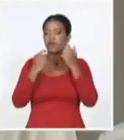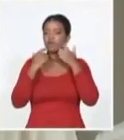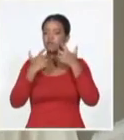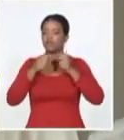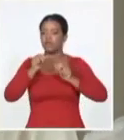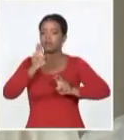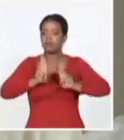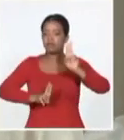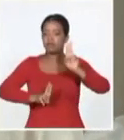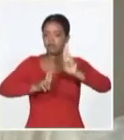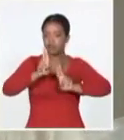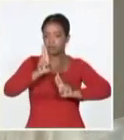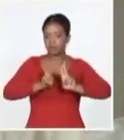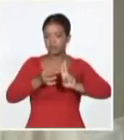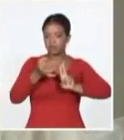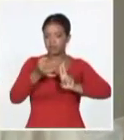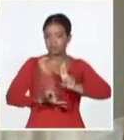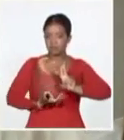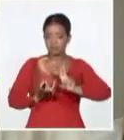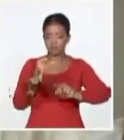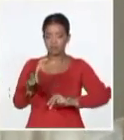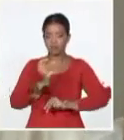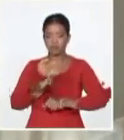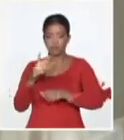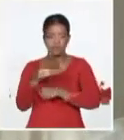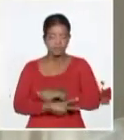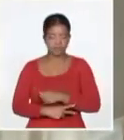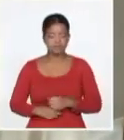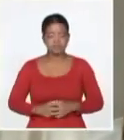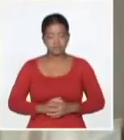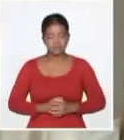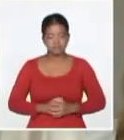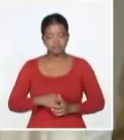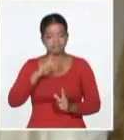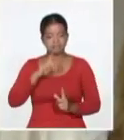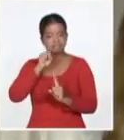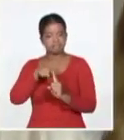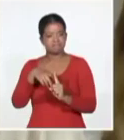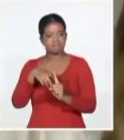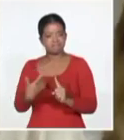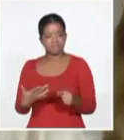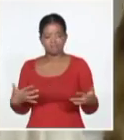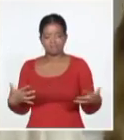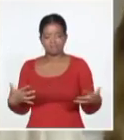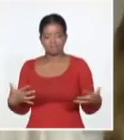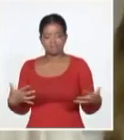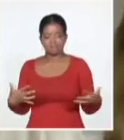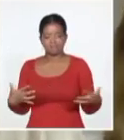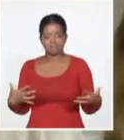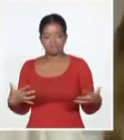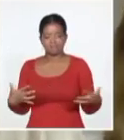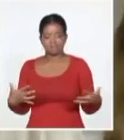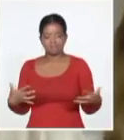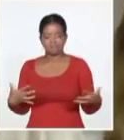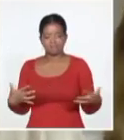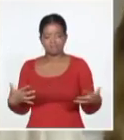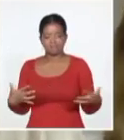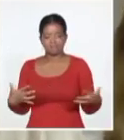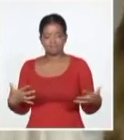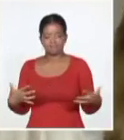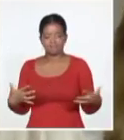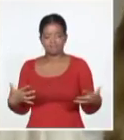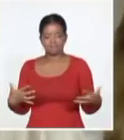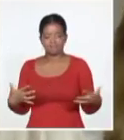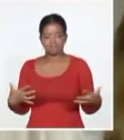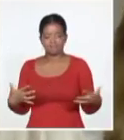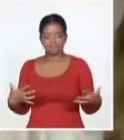consensos alcanzados entre ambos mandatarios para construir una comunidad de destino común. Estoy convencido de que bajo